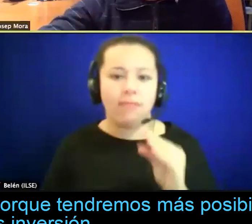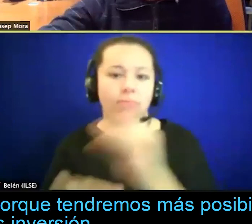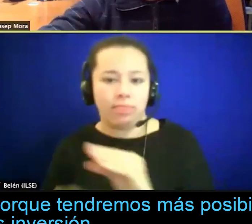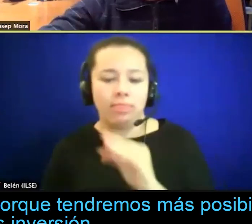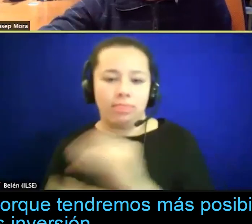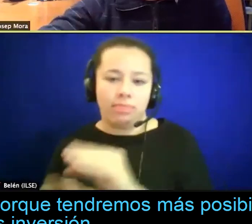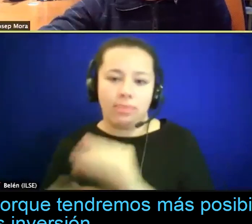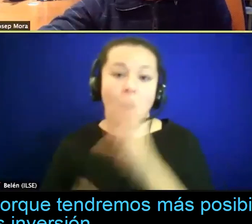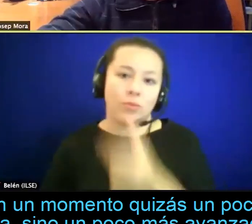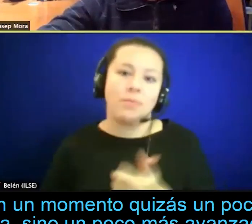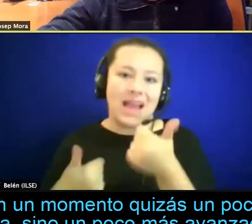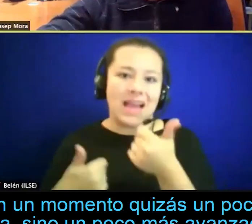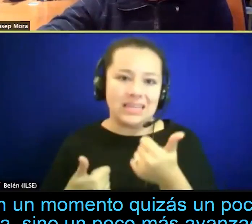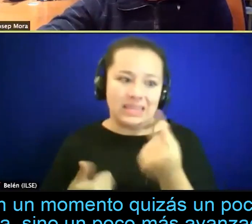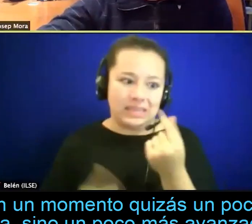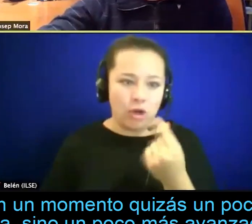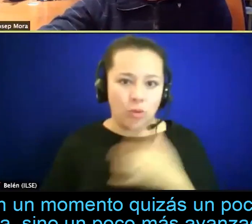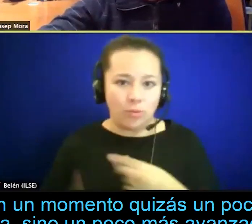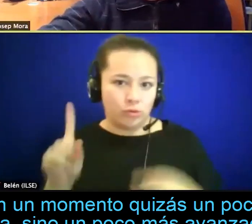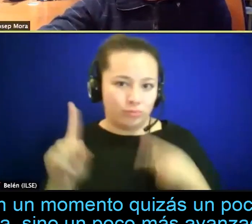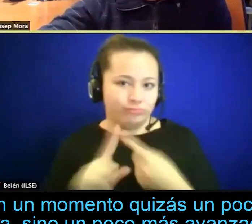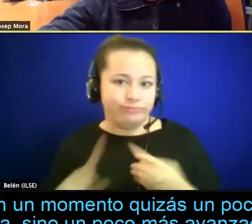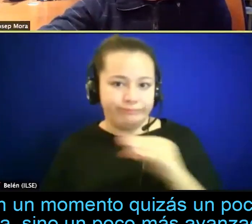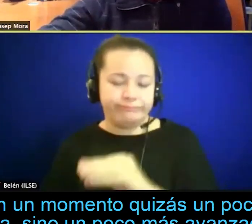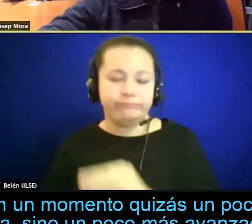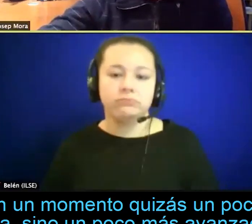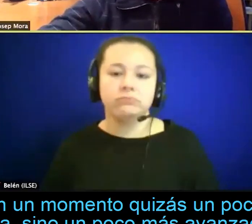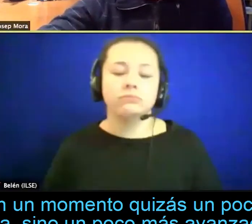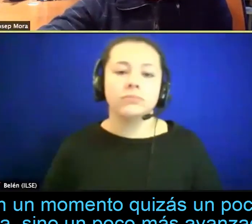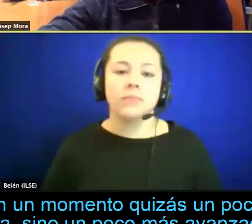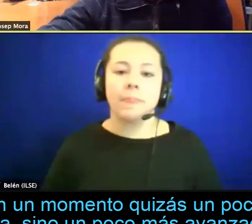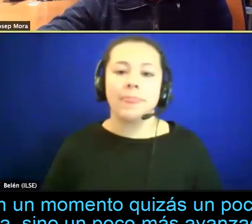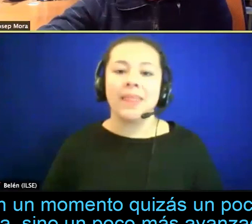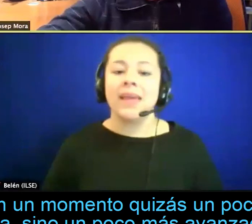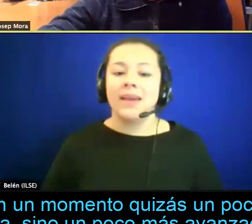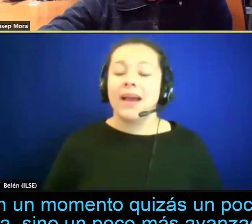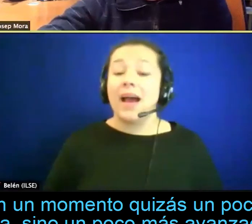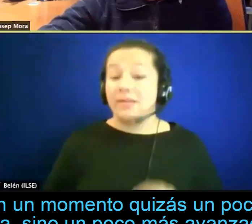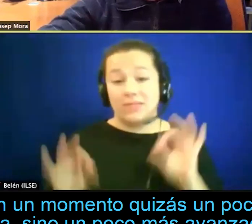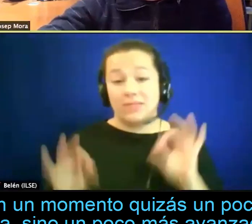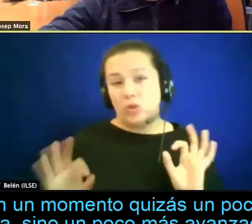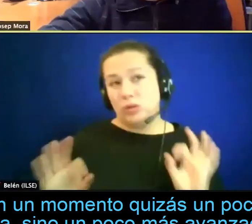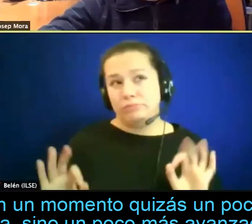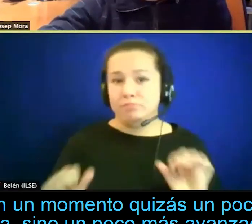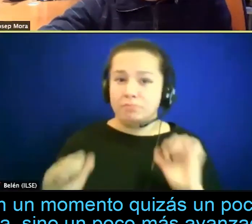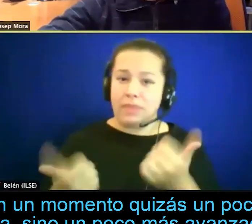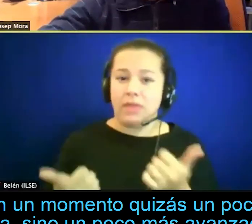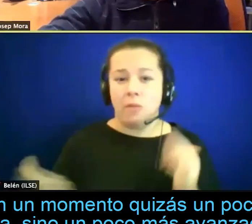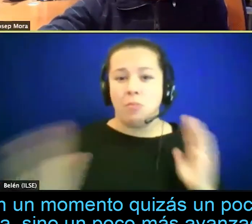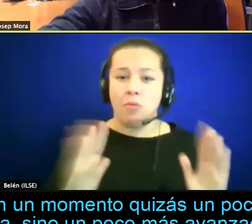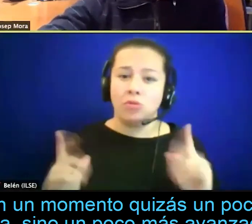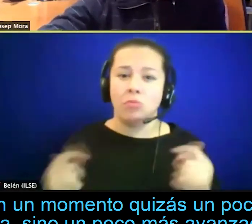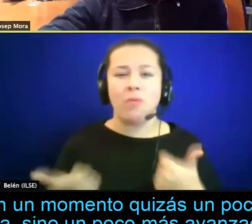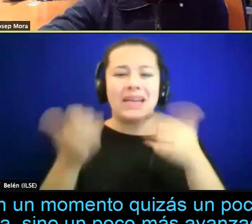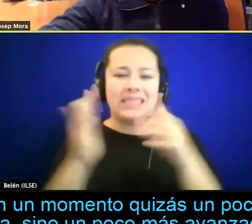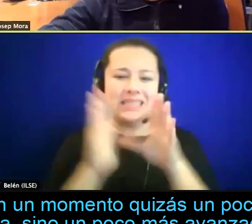realizar más inversión. Probablemente nos lleve a entrar en un momento quizás un poco más tardío, no en una